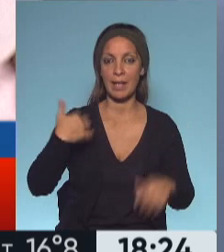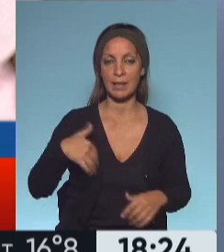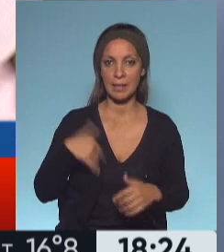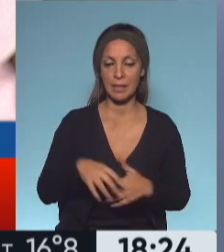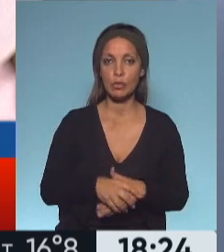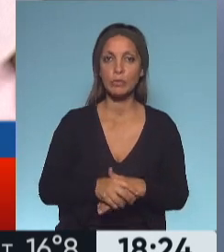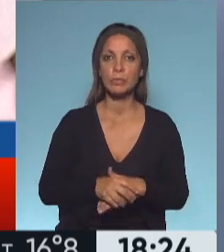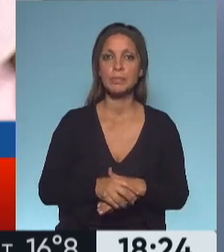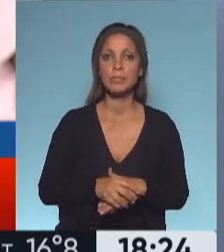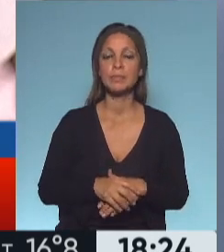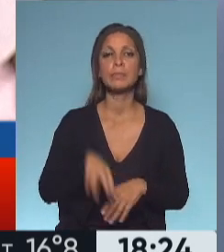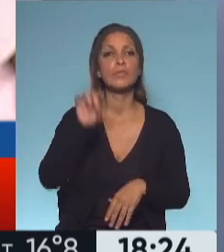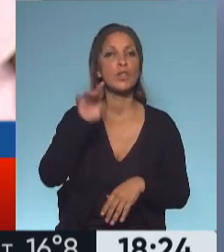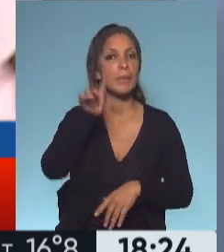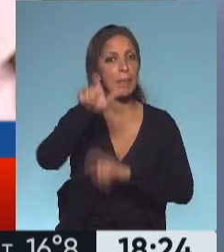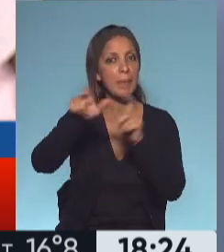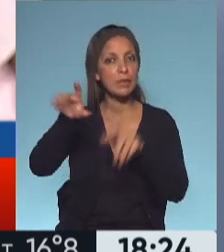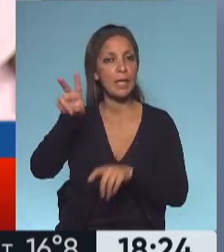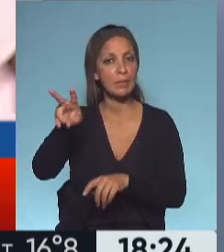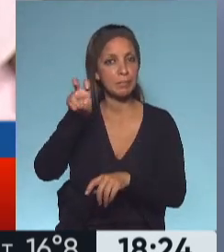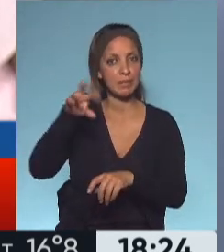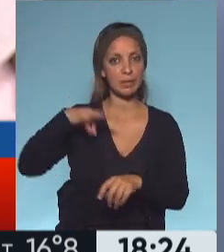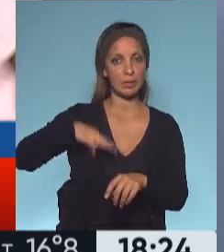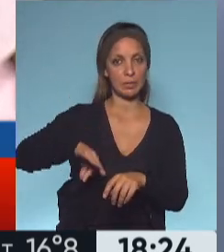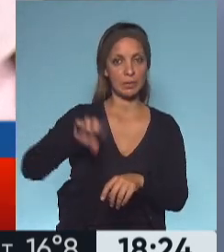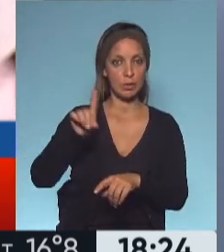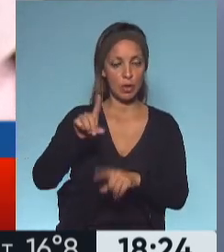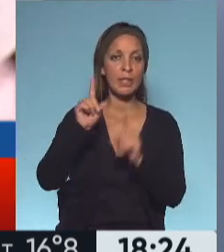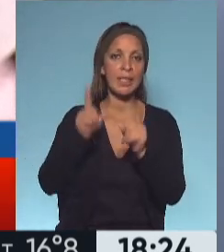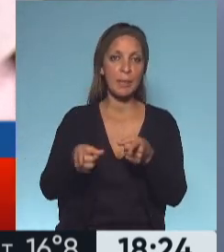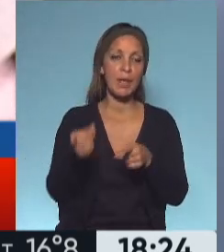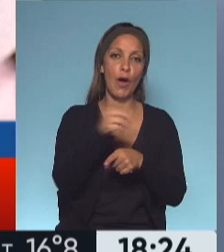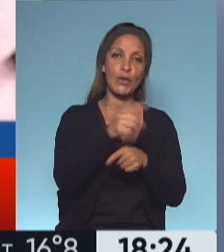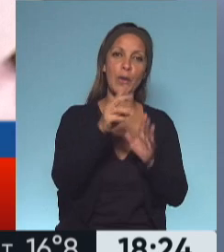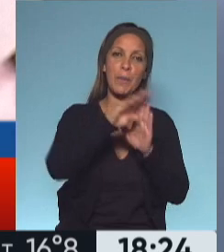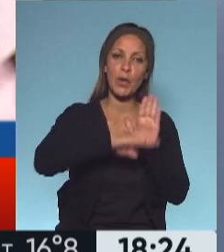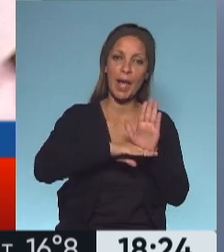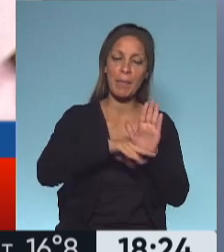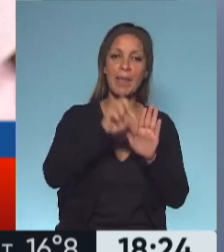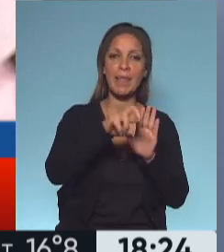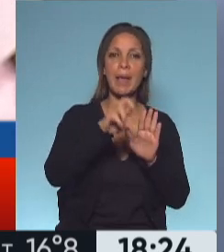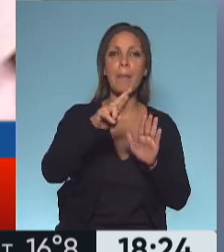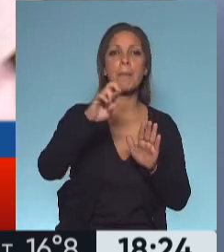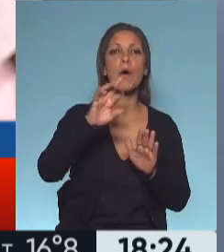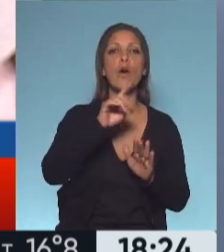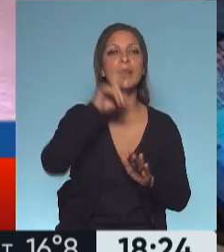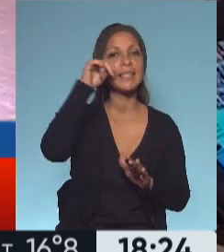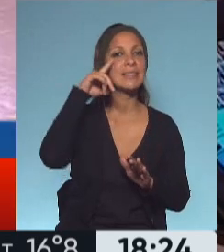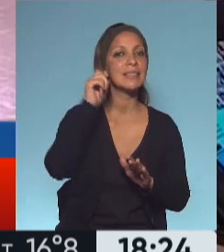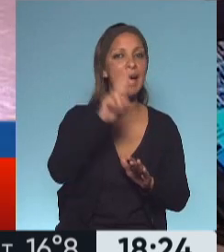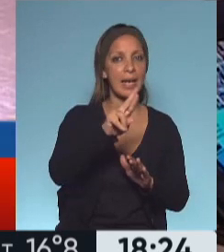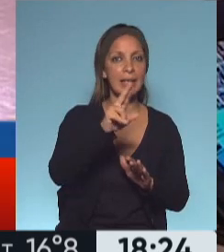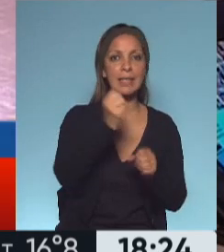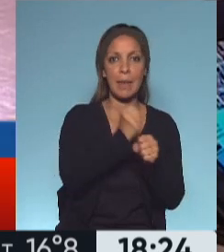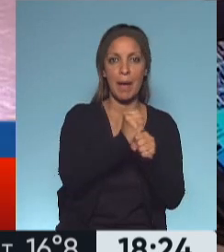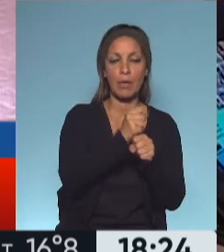no solo los que cobran el salario mínimo, sino aquellos que están en programas como Potenciar Trabajo, que cobran el 50% de ese salario mínimo. Está claro que no